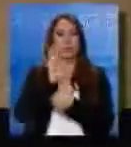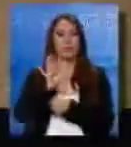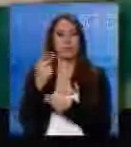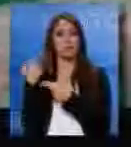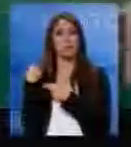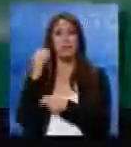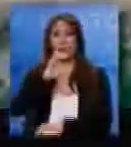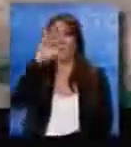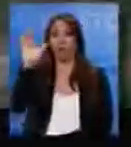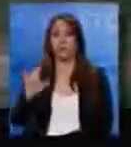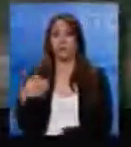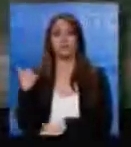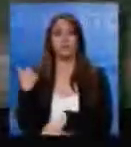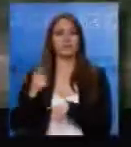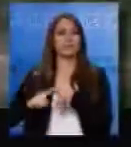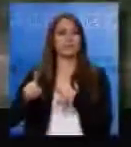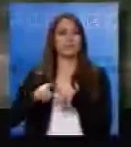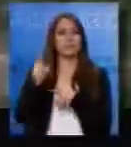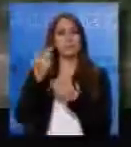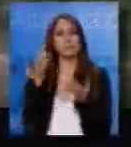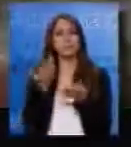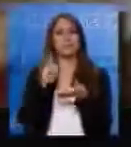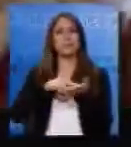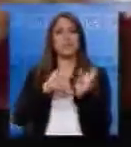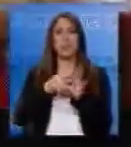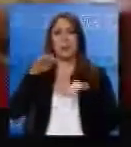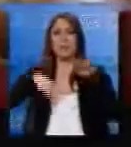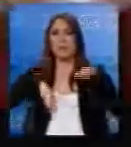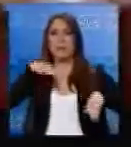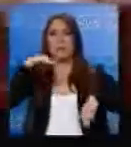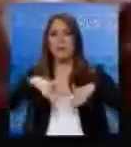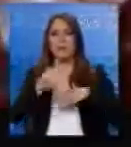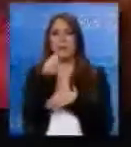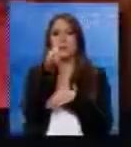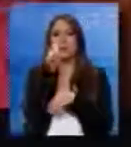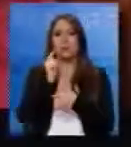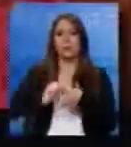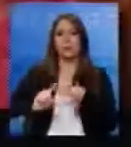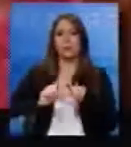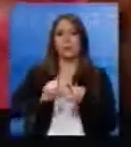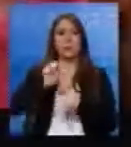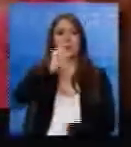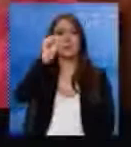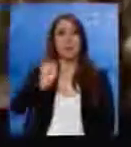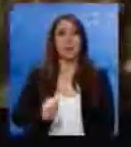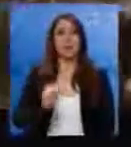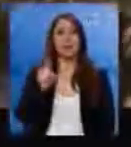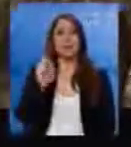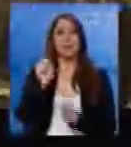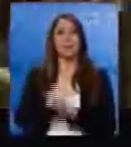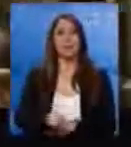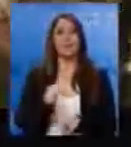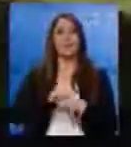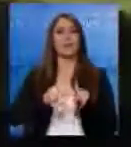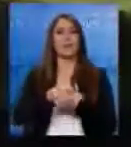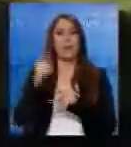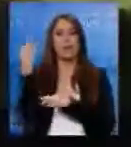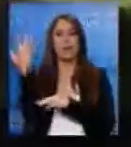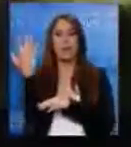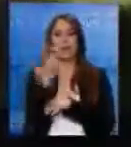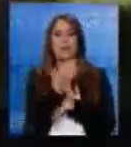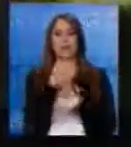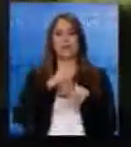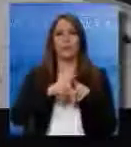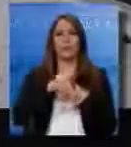costa presenta variados destinos que van desde las cálidas playas y gastronomía. En la sierra los turistas gozarán de bosques protegidos,